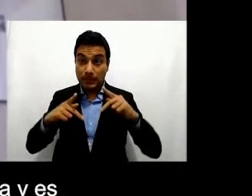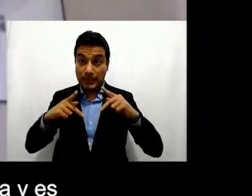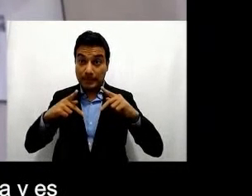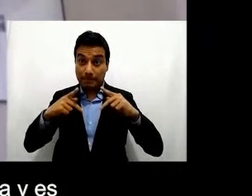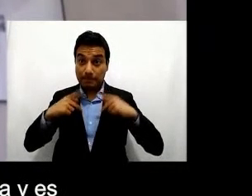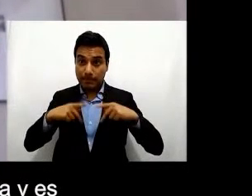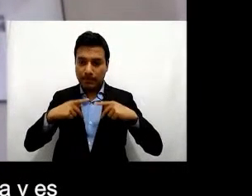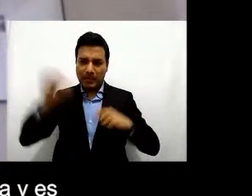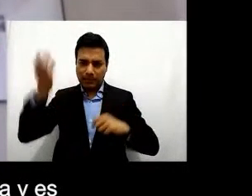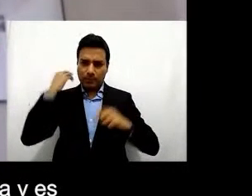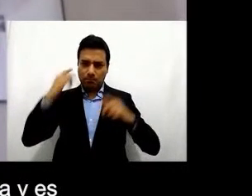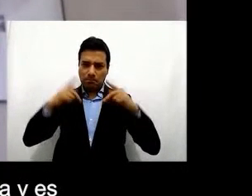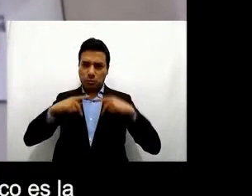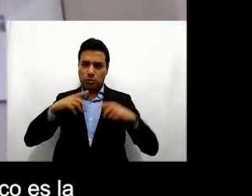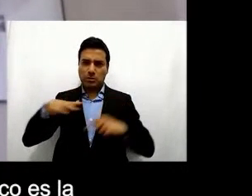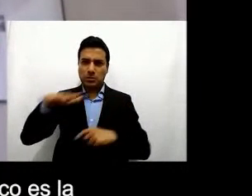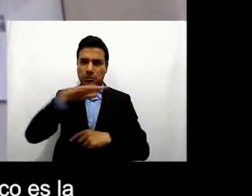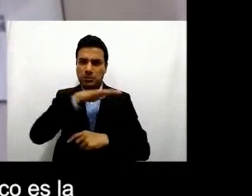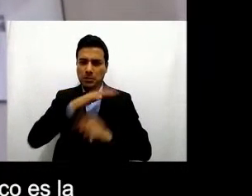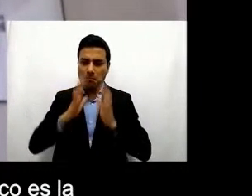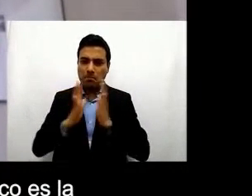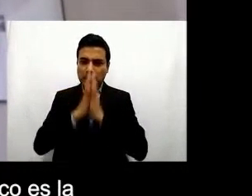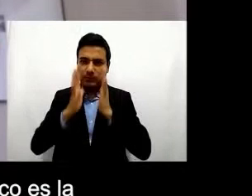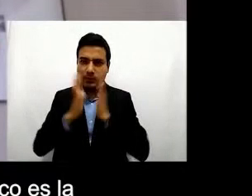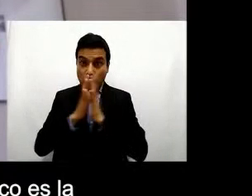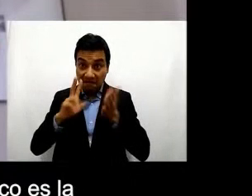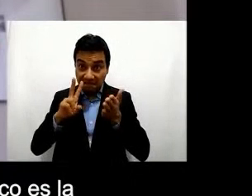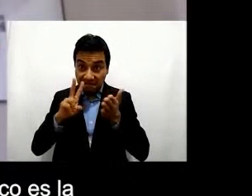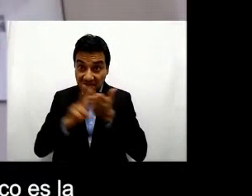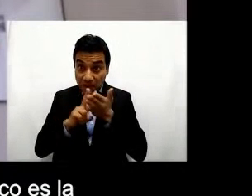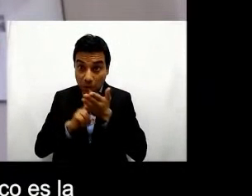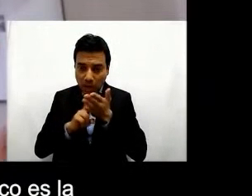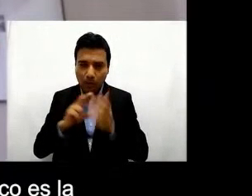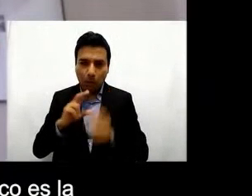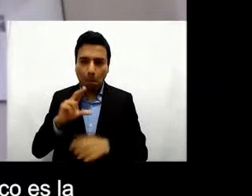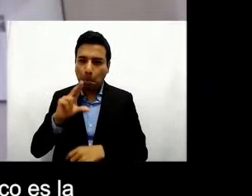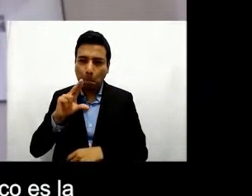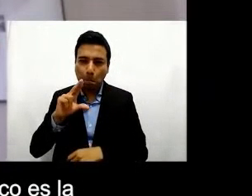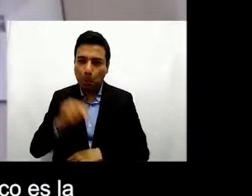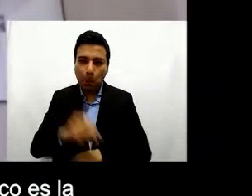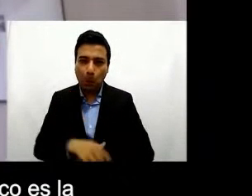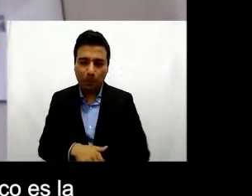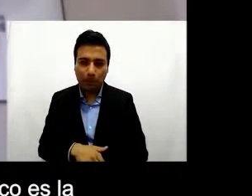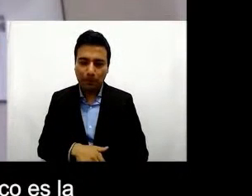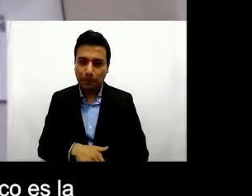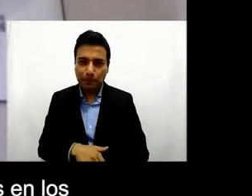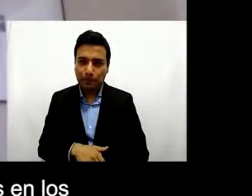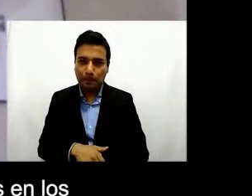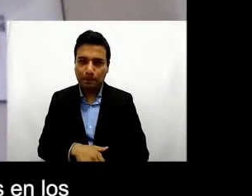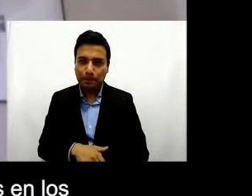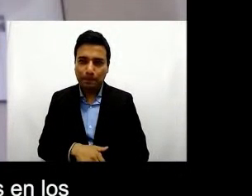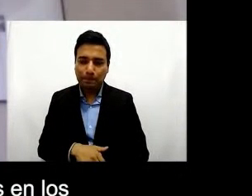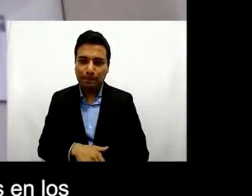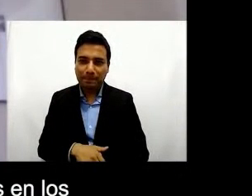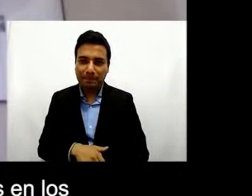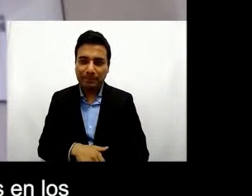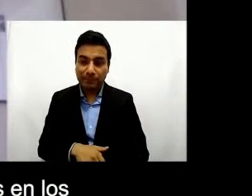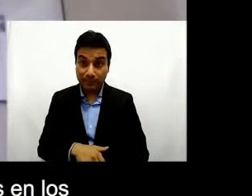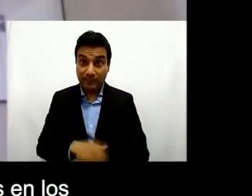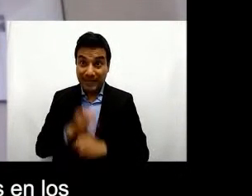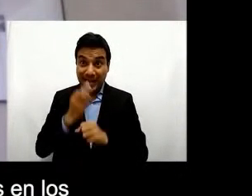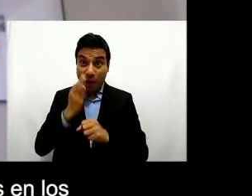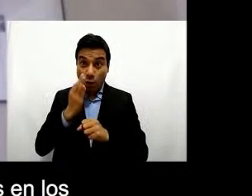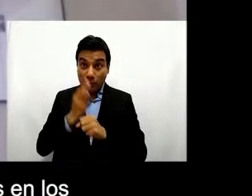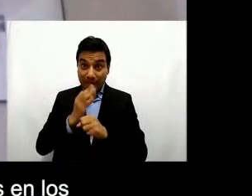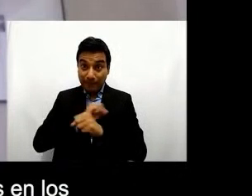pasado y la respuesta allí es probablemente no. Y si hay algo que ha demostrado el valor de lo cívico es la pandemia. Entonces hay